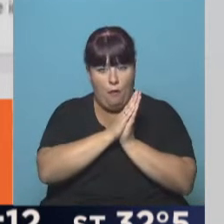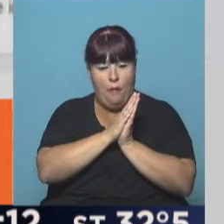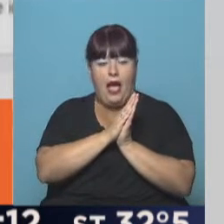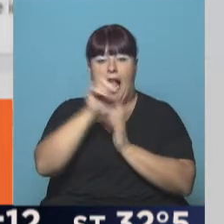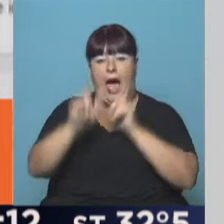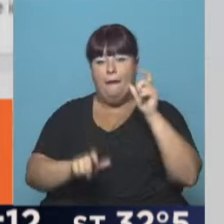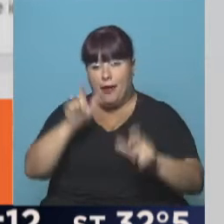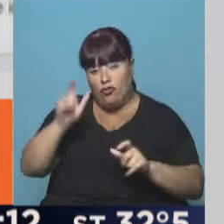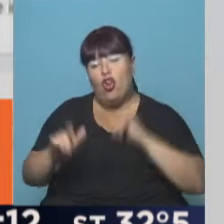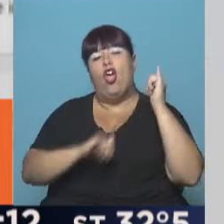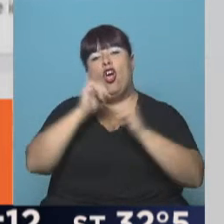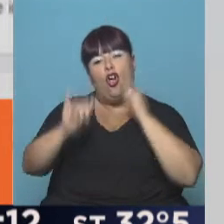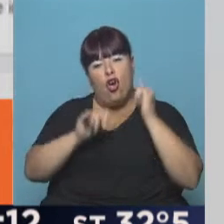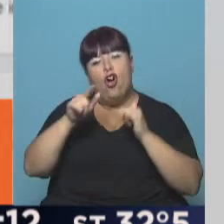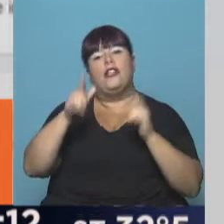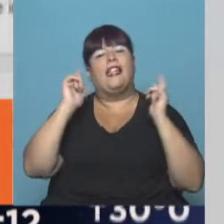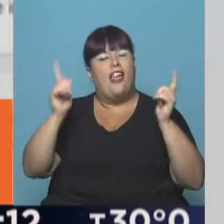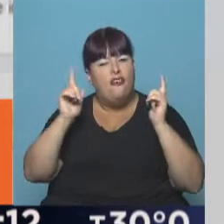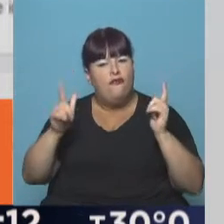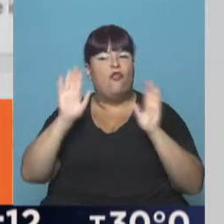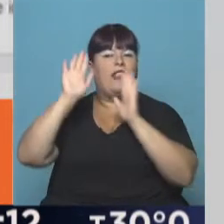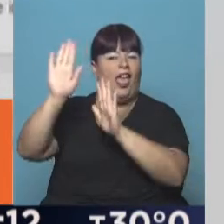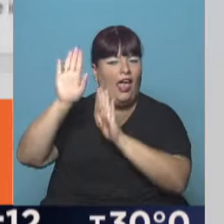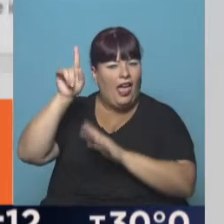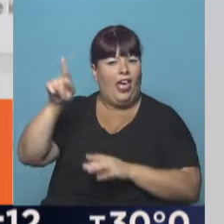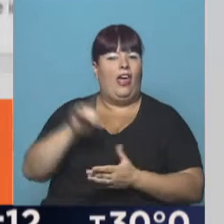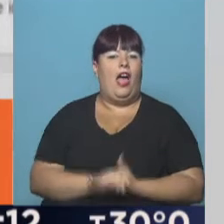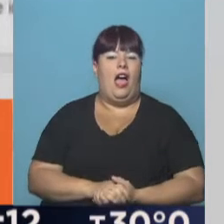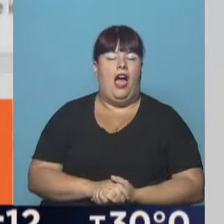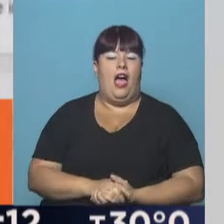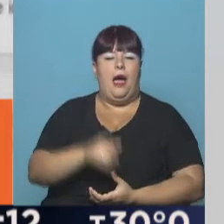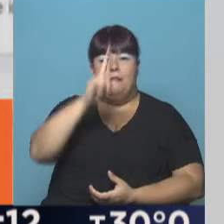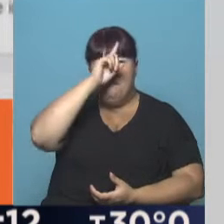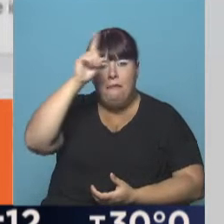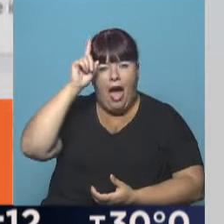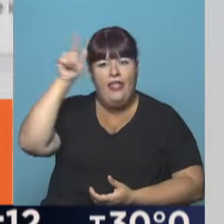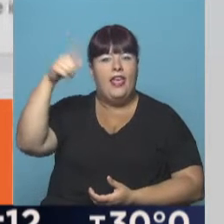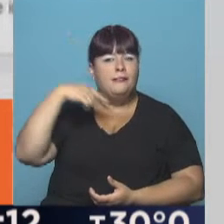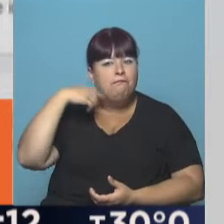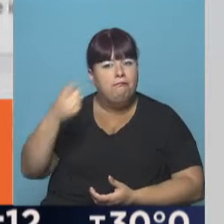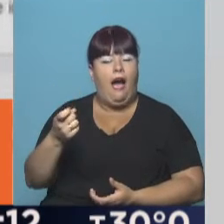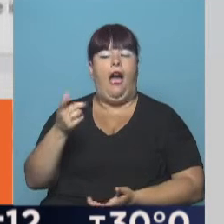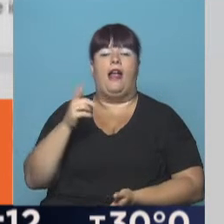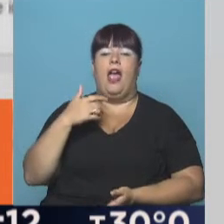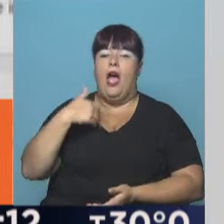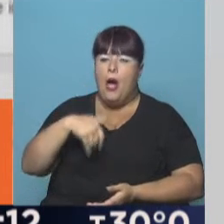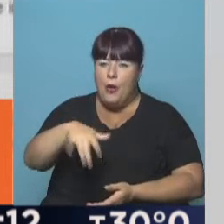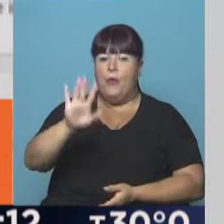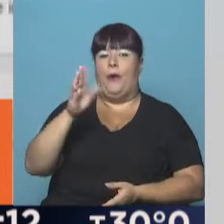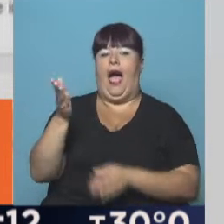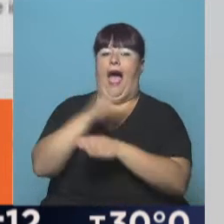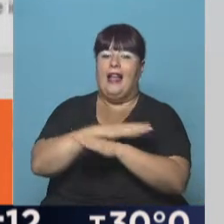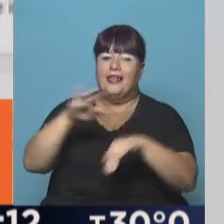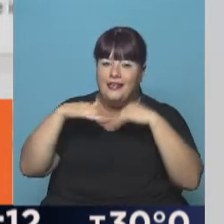la gente, contando que él está disfrutando de su estadía en Madrid, en España, que va a disputar la